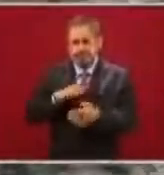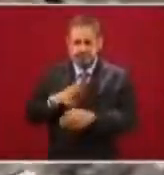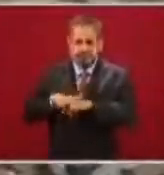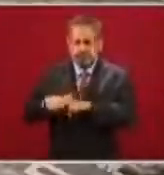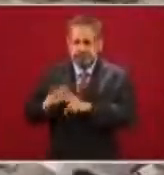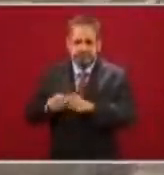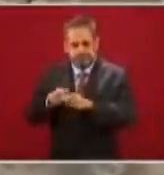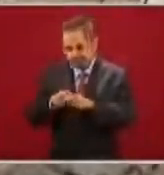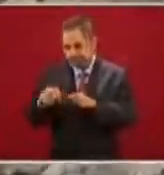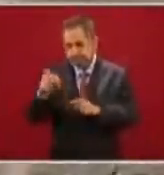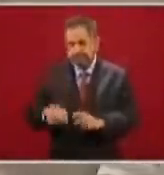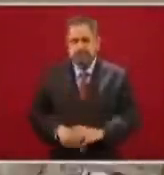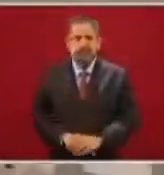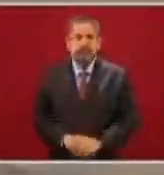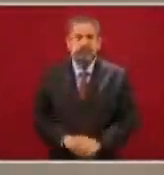ferrocarril.